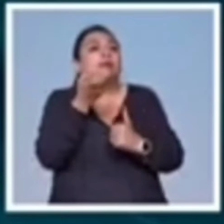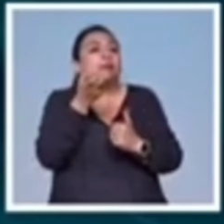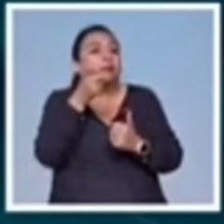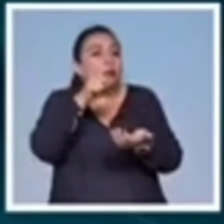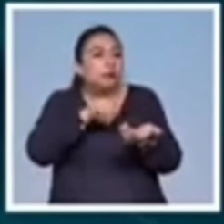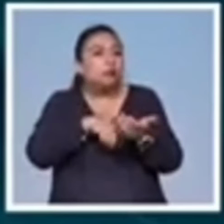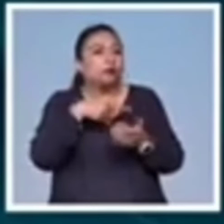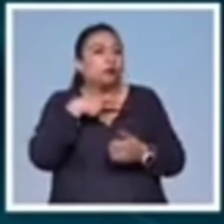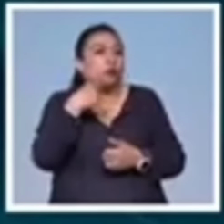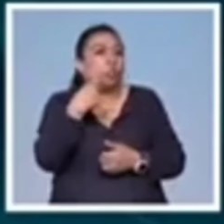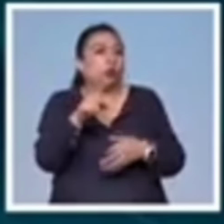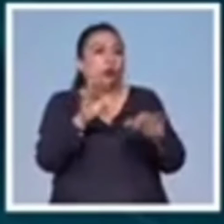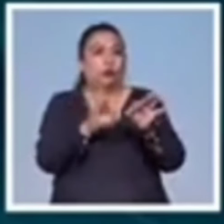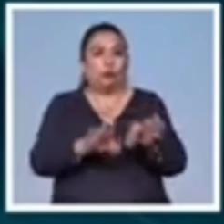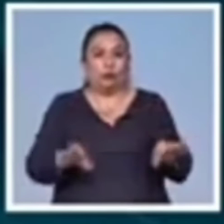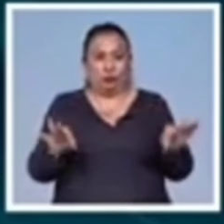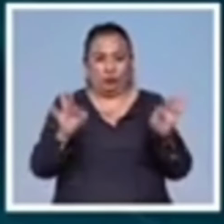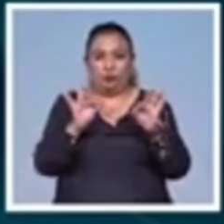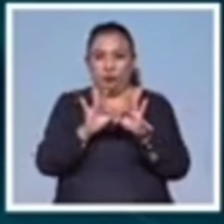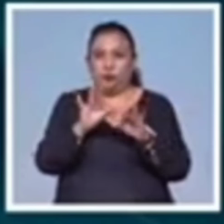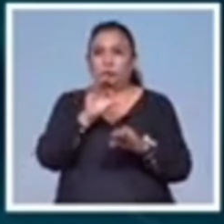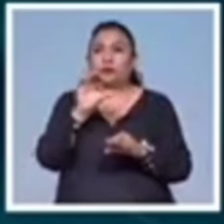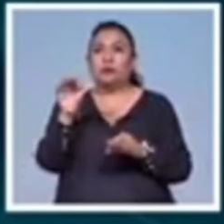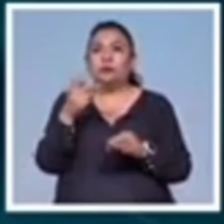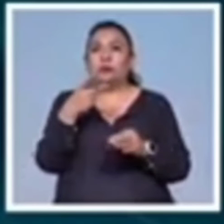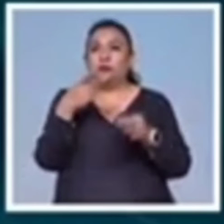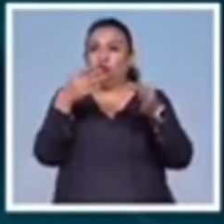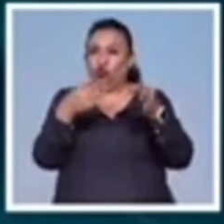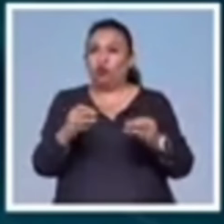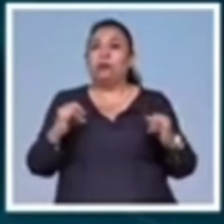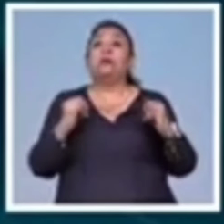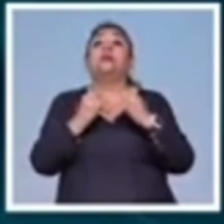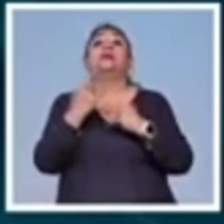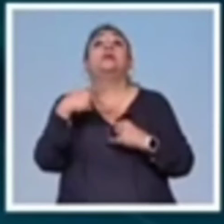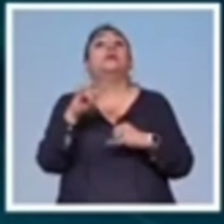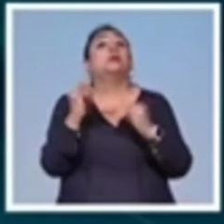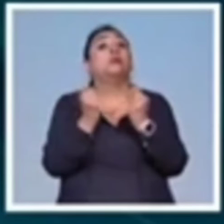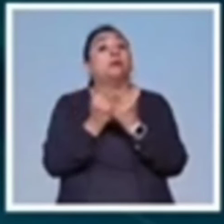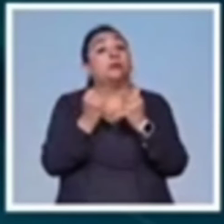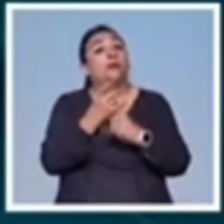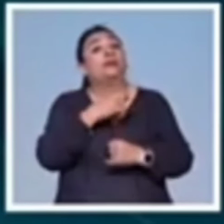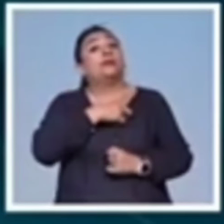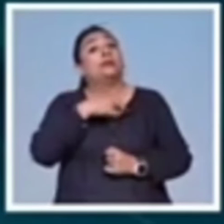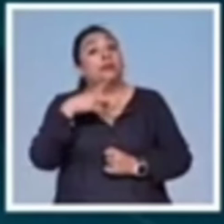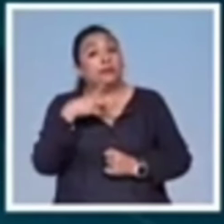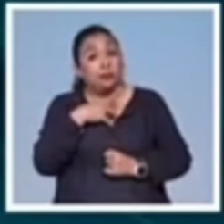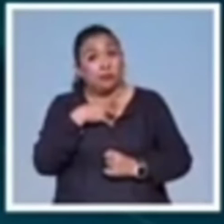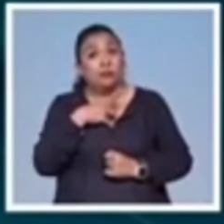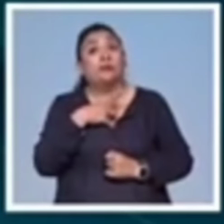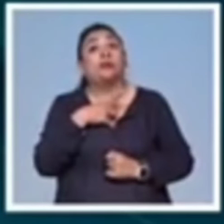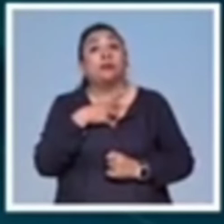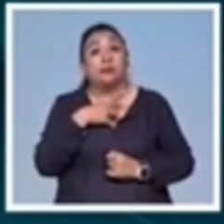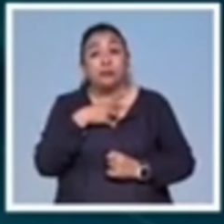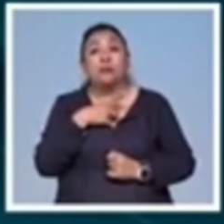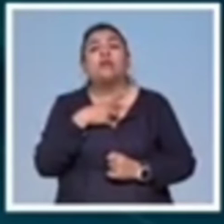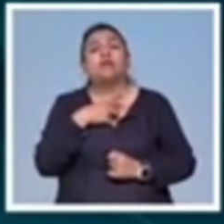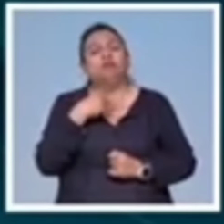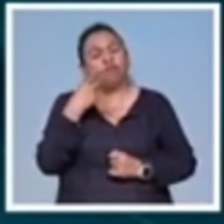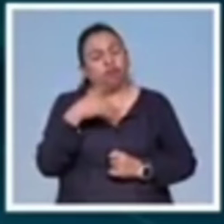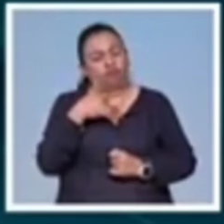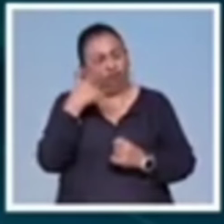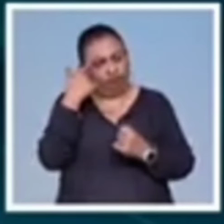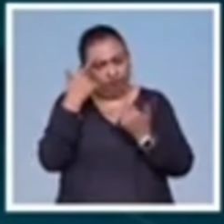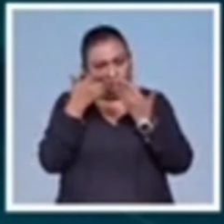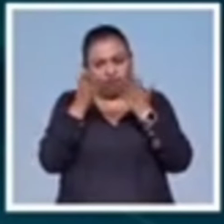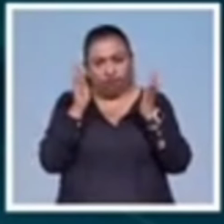parte sustancial de la institución, pero también debe de tener la sensibilidad